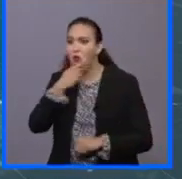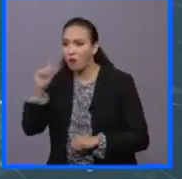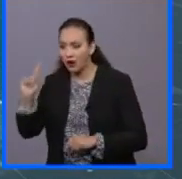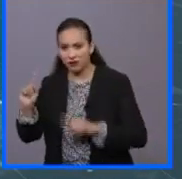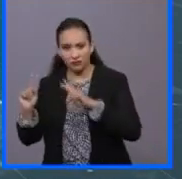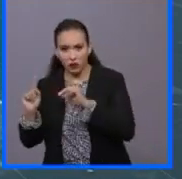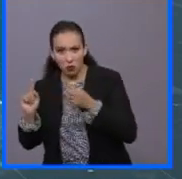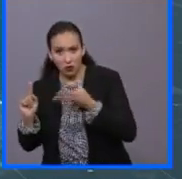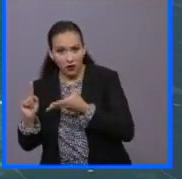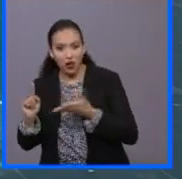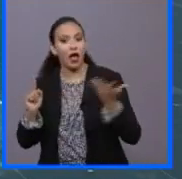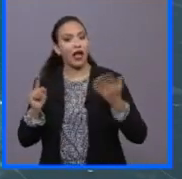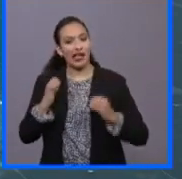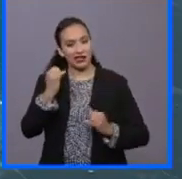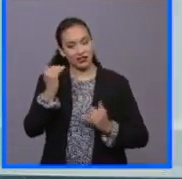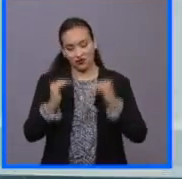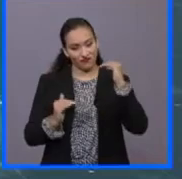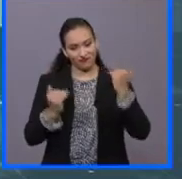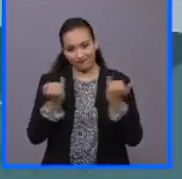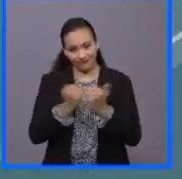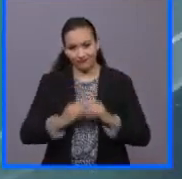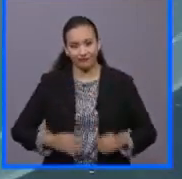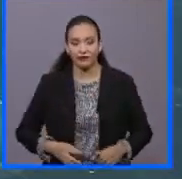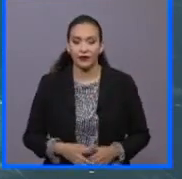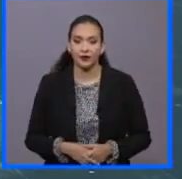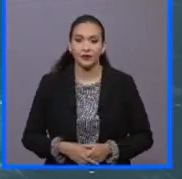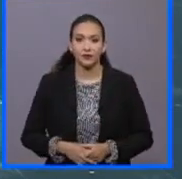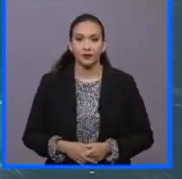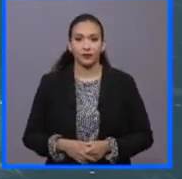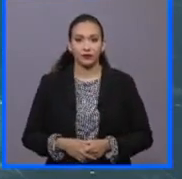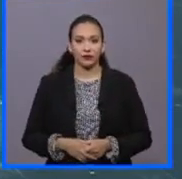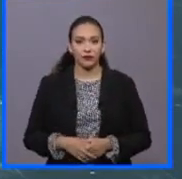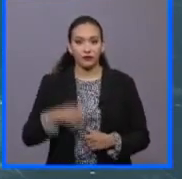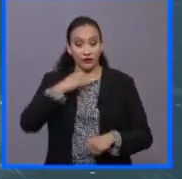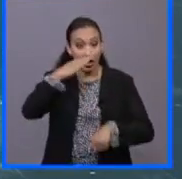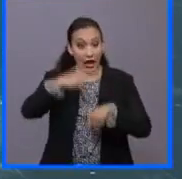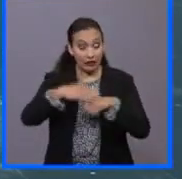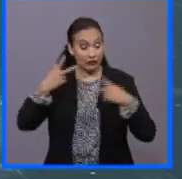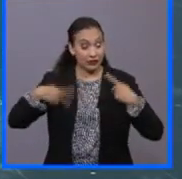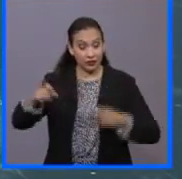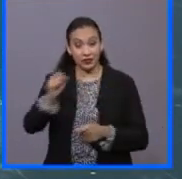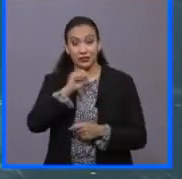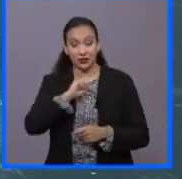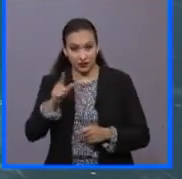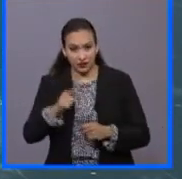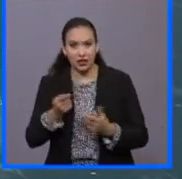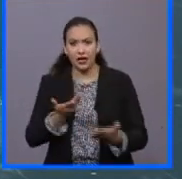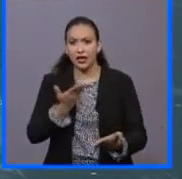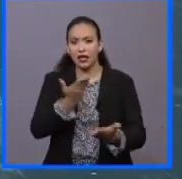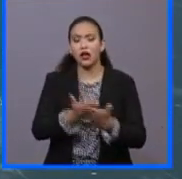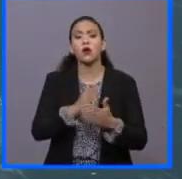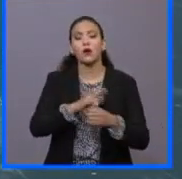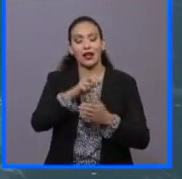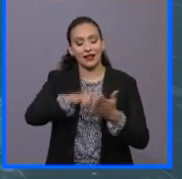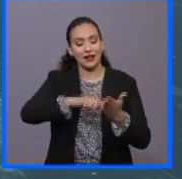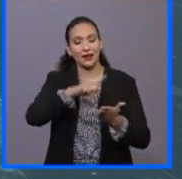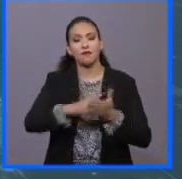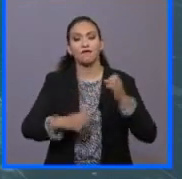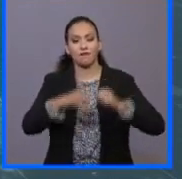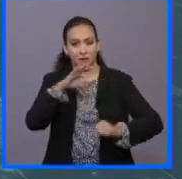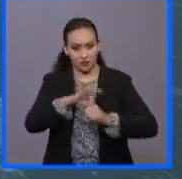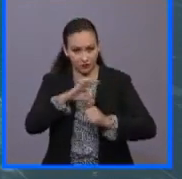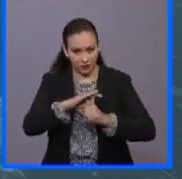igualdad, estableció un tribunal colegiado. Advierten especialistas que la iniciativa de reforma